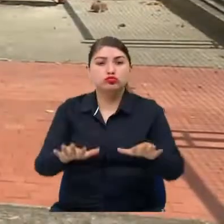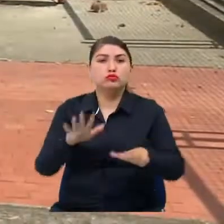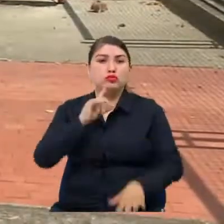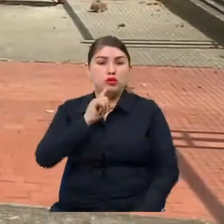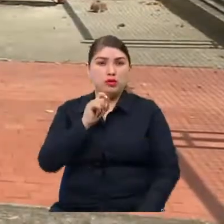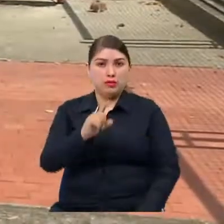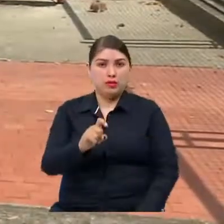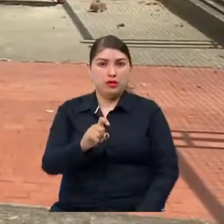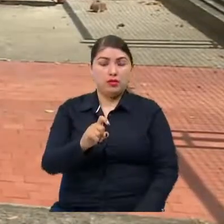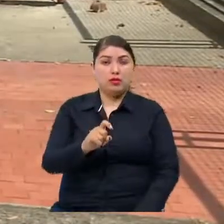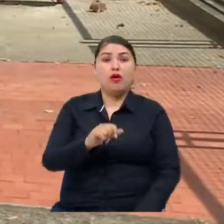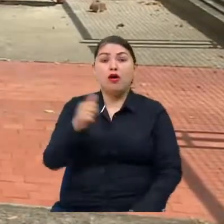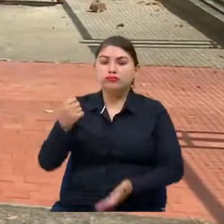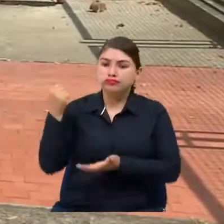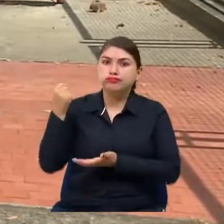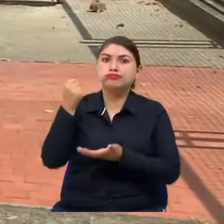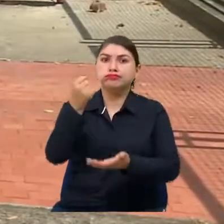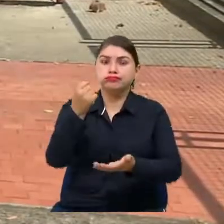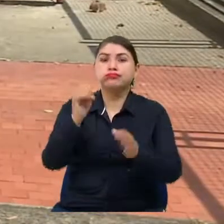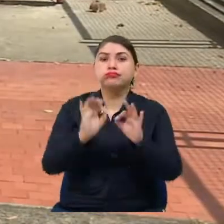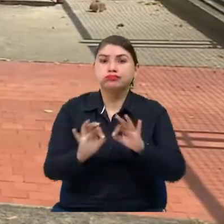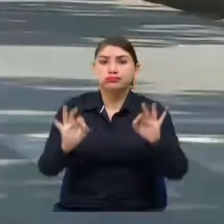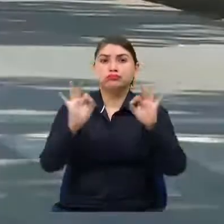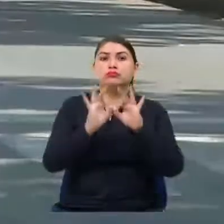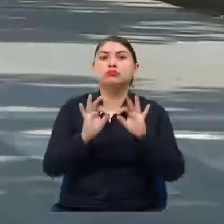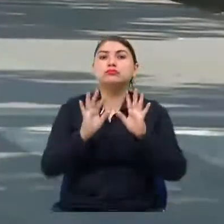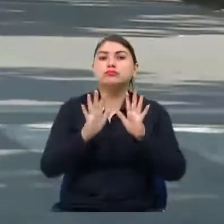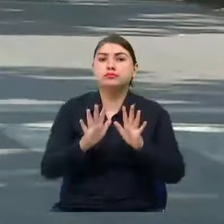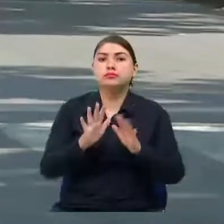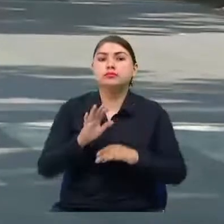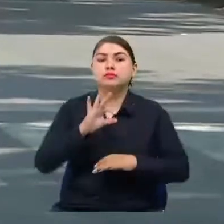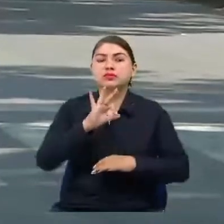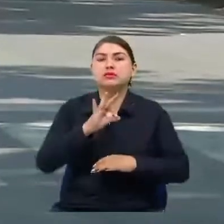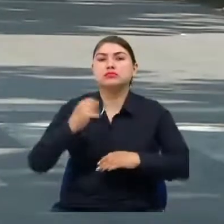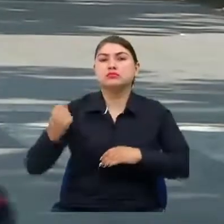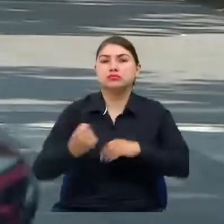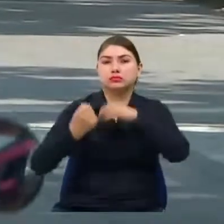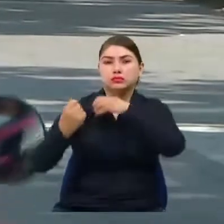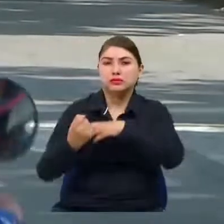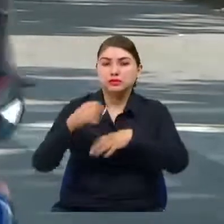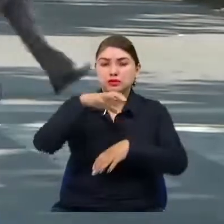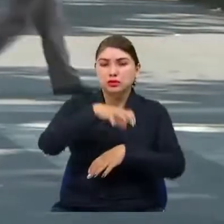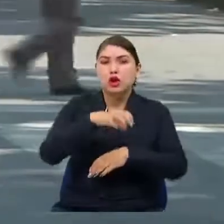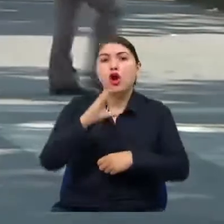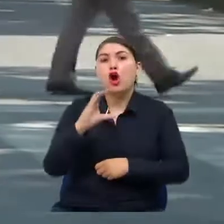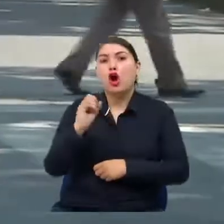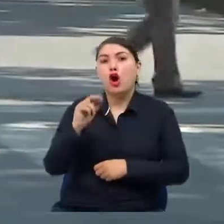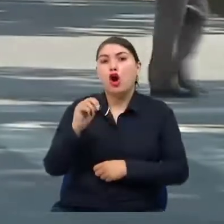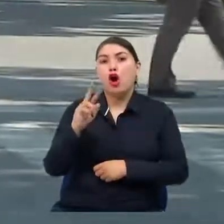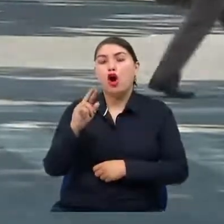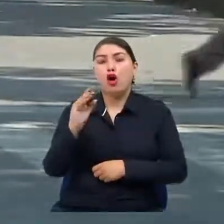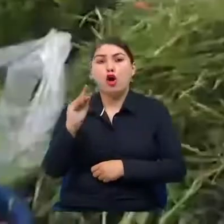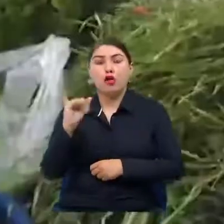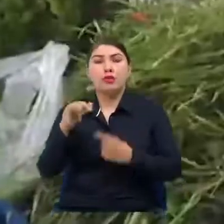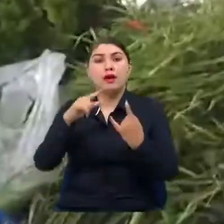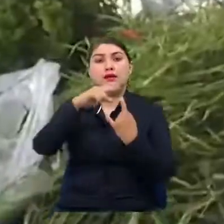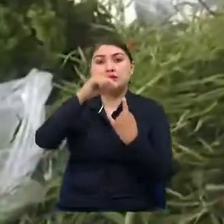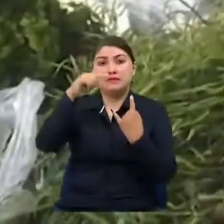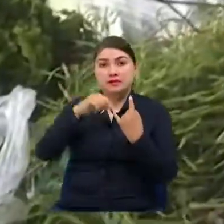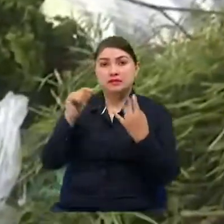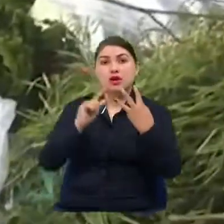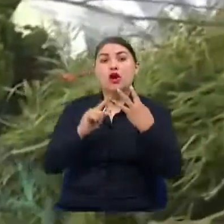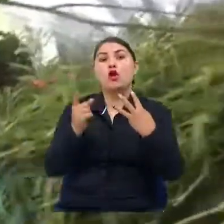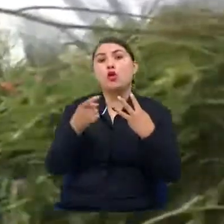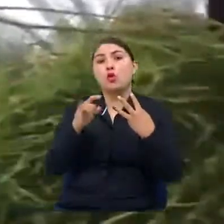Bucaramanga. Otras inversiones importantes se realizarán en tres plazas de mercado, La Concordia, San Francisco y Guarín.